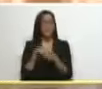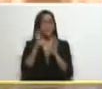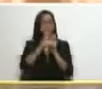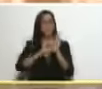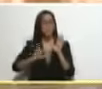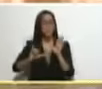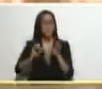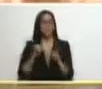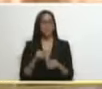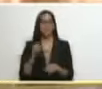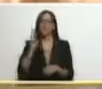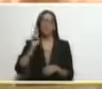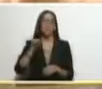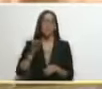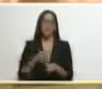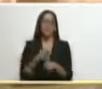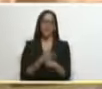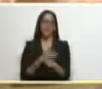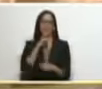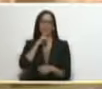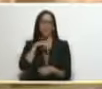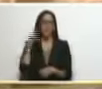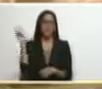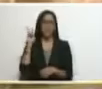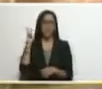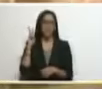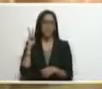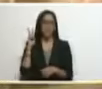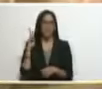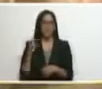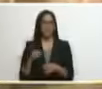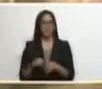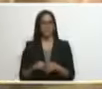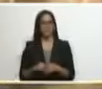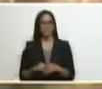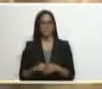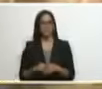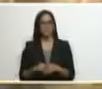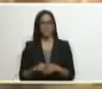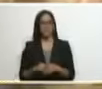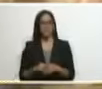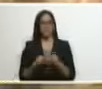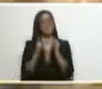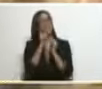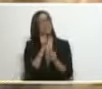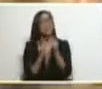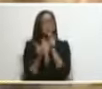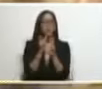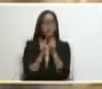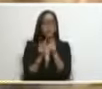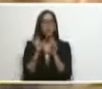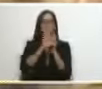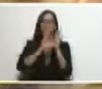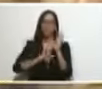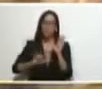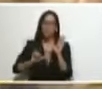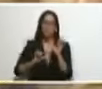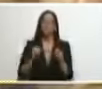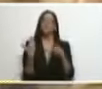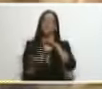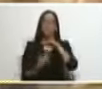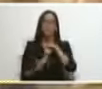constituyente. Nunca antes en la historia de Venezuela republicana se había consultado una constituyente, sus bases,